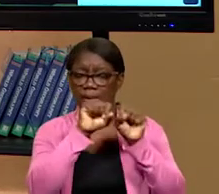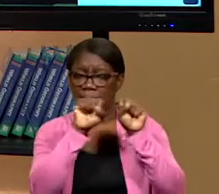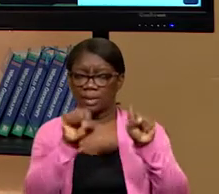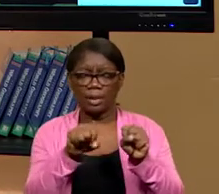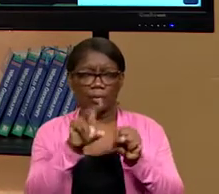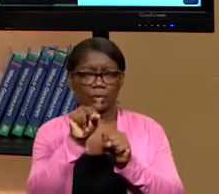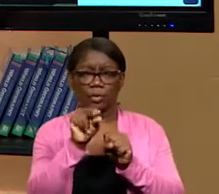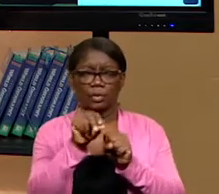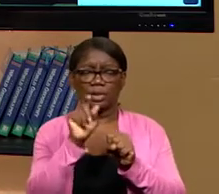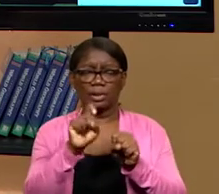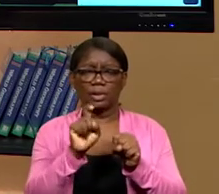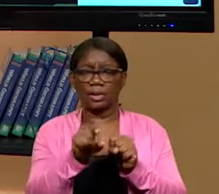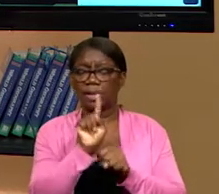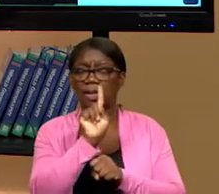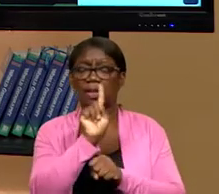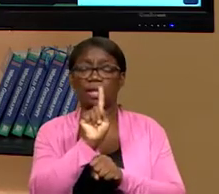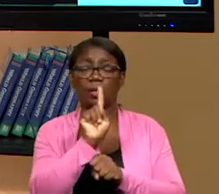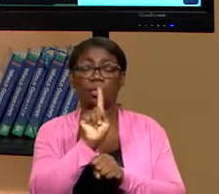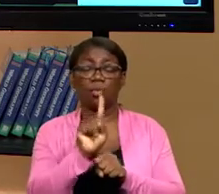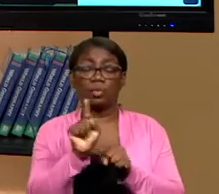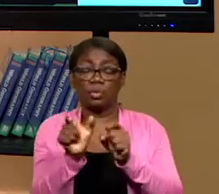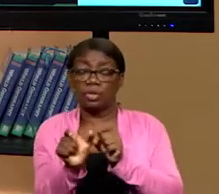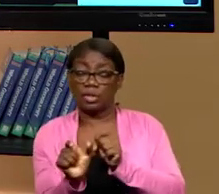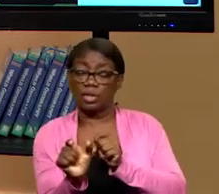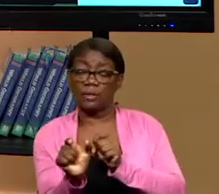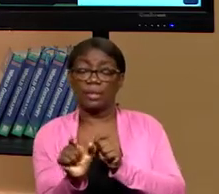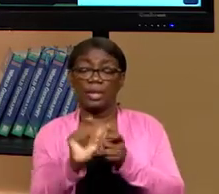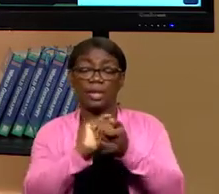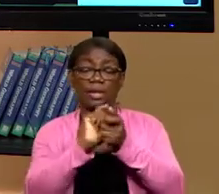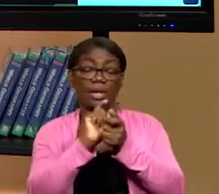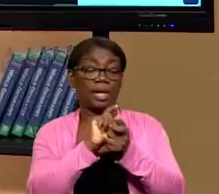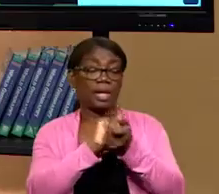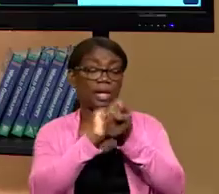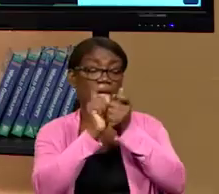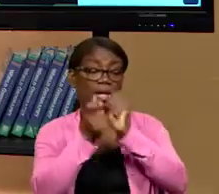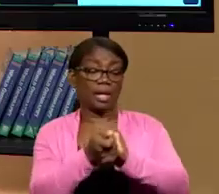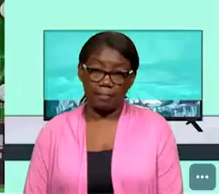circuito que se encarga de digitalizar la señal